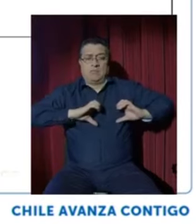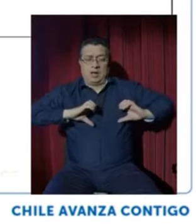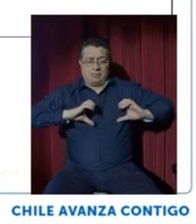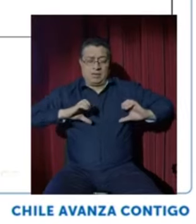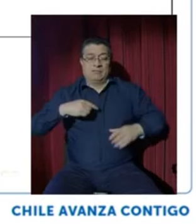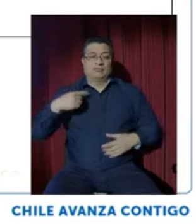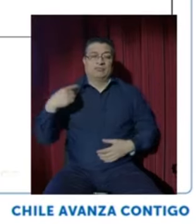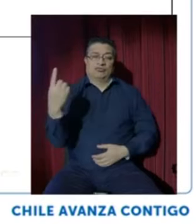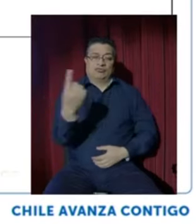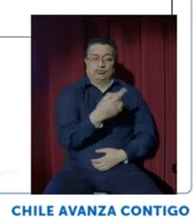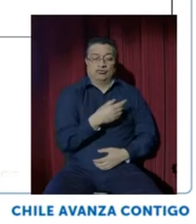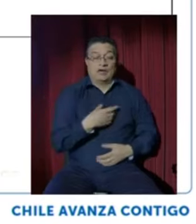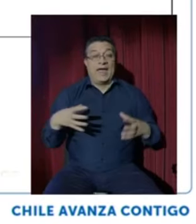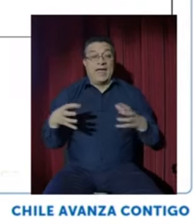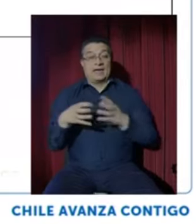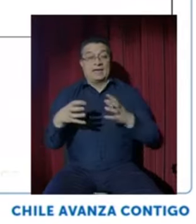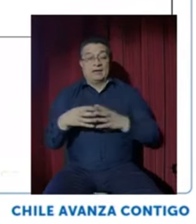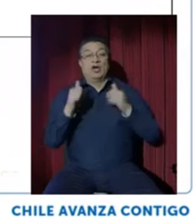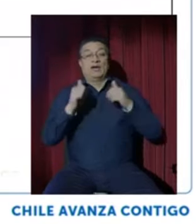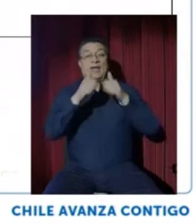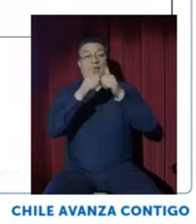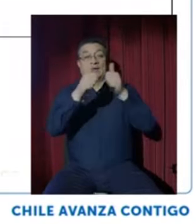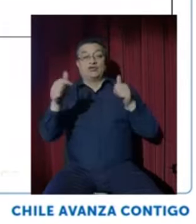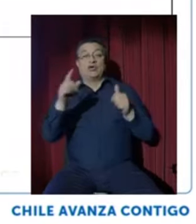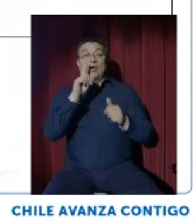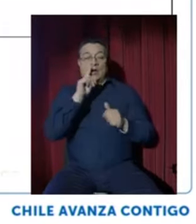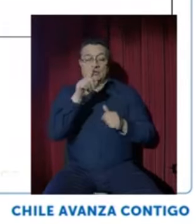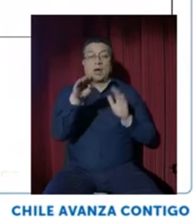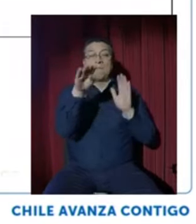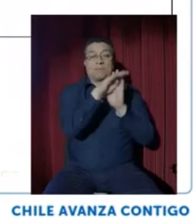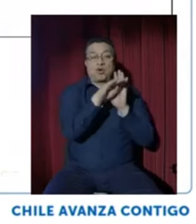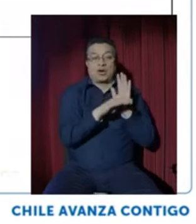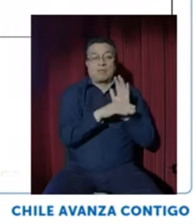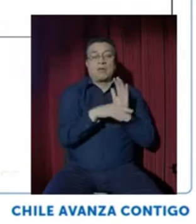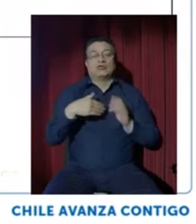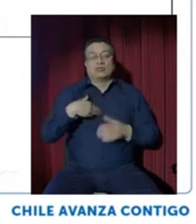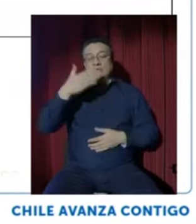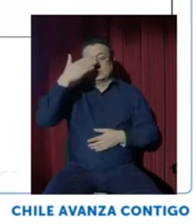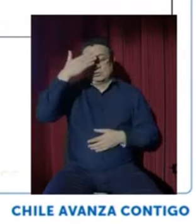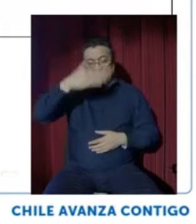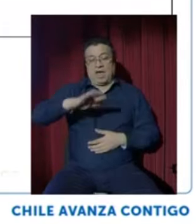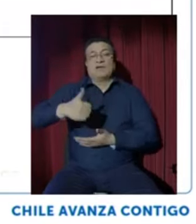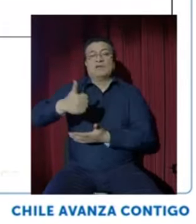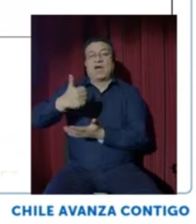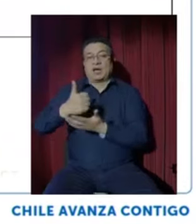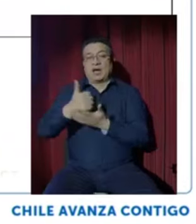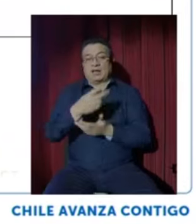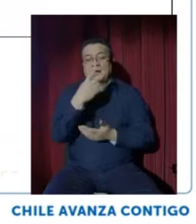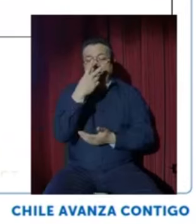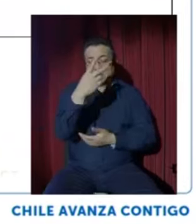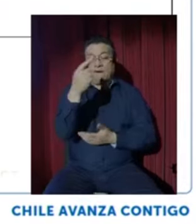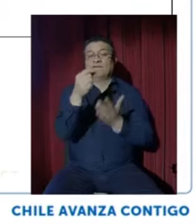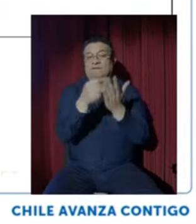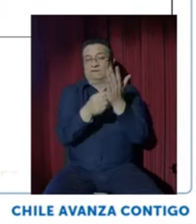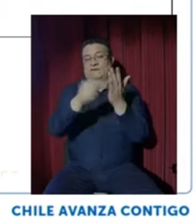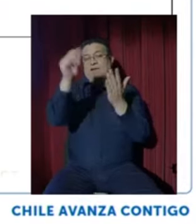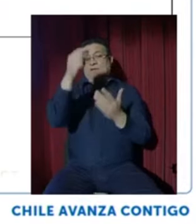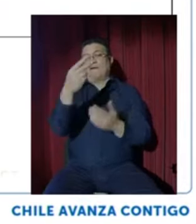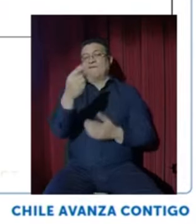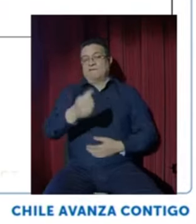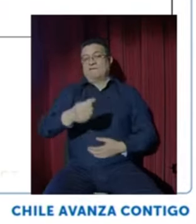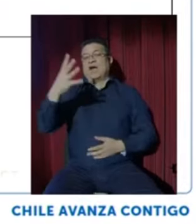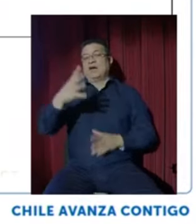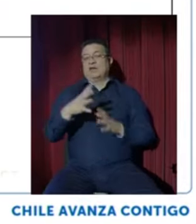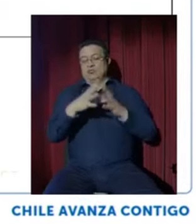equipo y de la dirección ejecutiva porque es un programa Yo sé que los alcaldes valor an mucho este programa a lo largo de